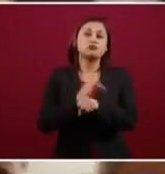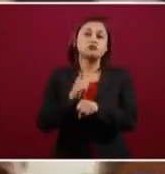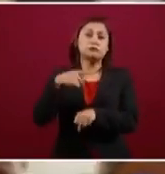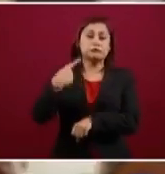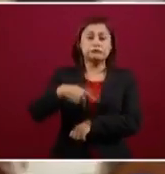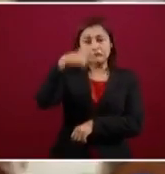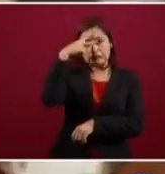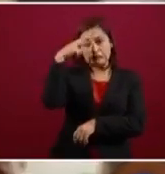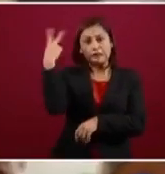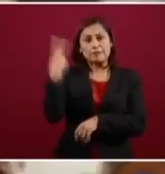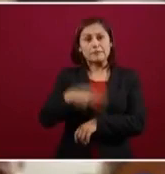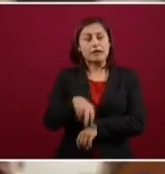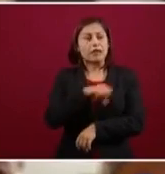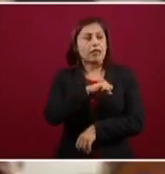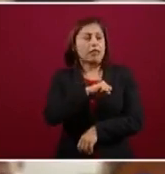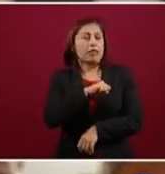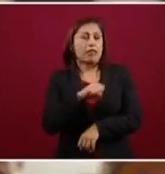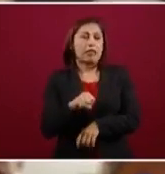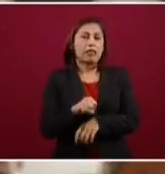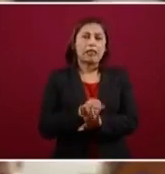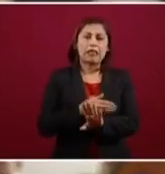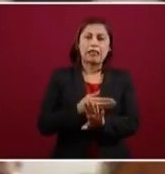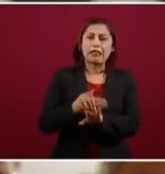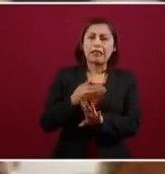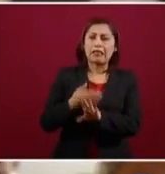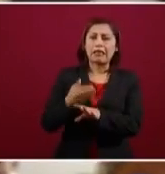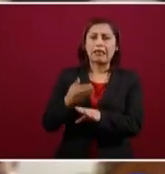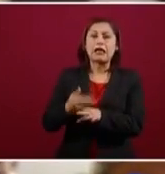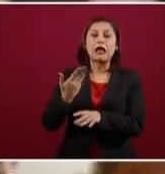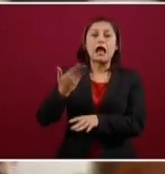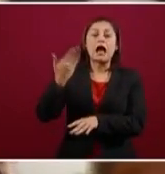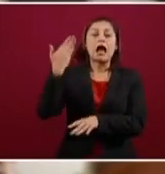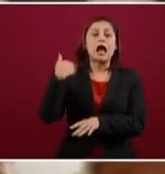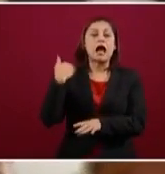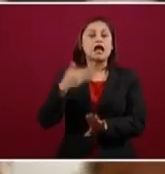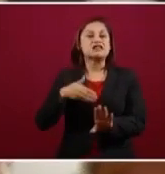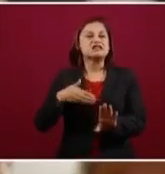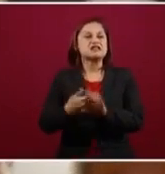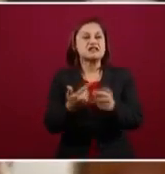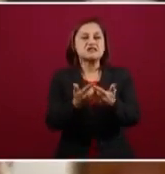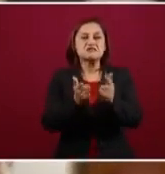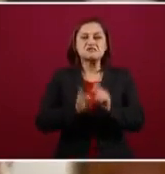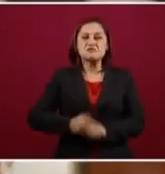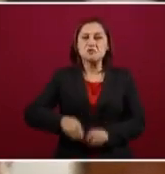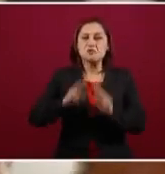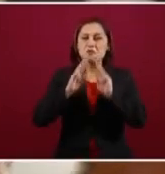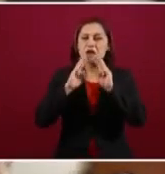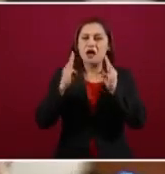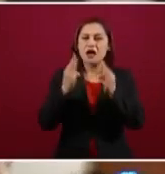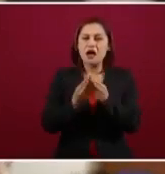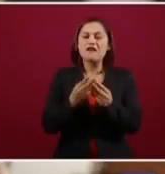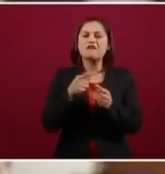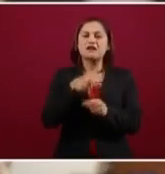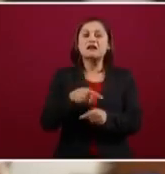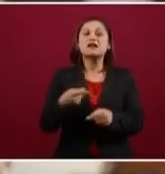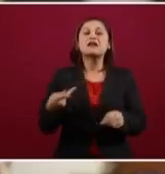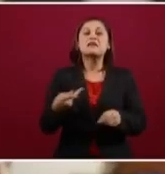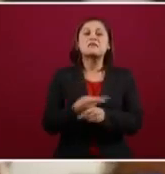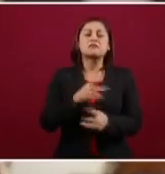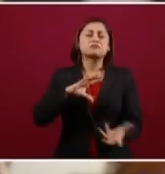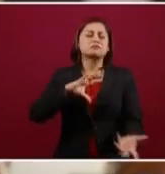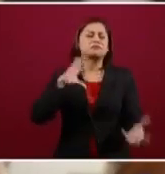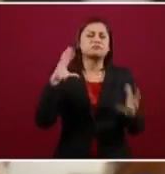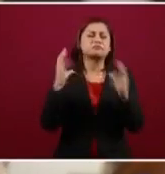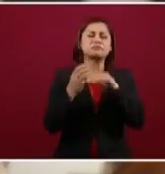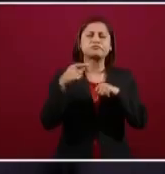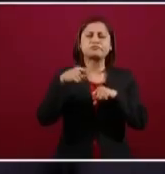en las poblaciones, donde se atacaron a las células más importantes del núcleo social, generando pues una